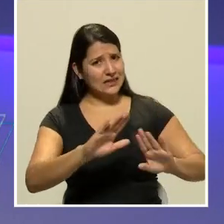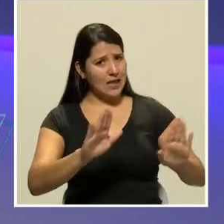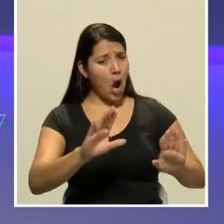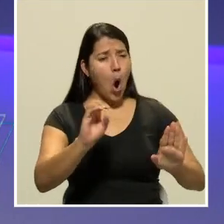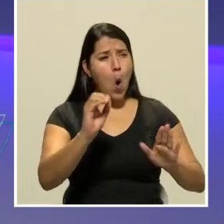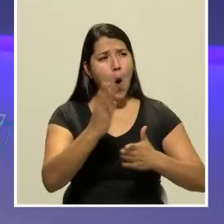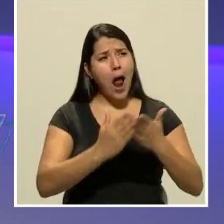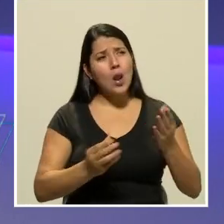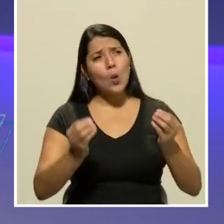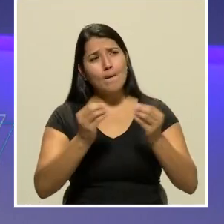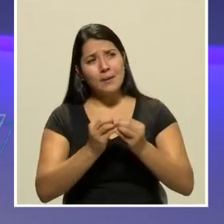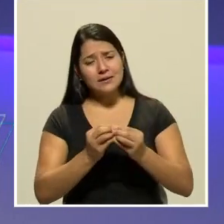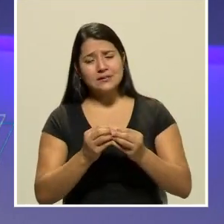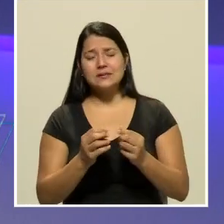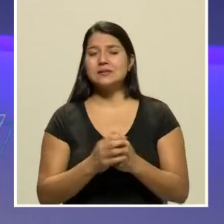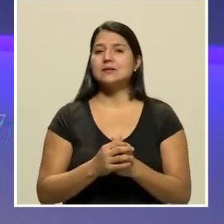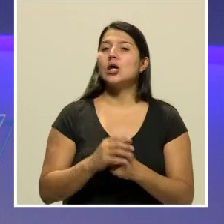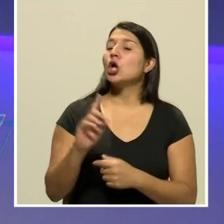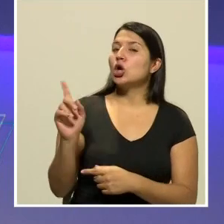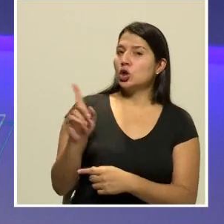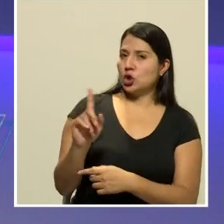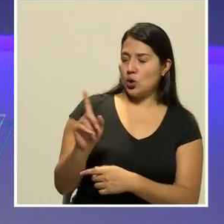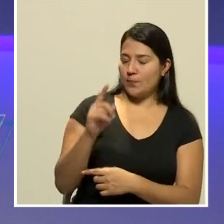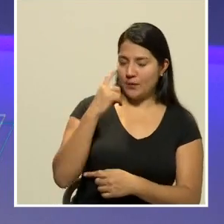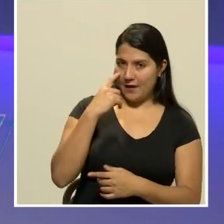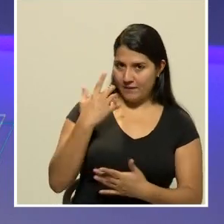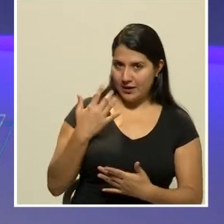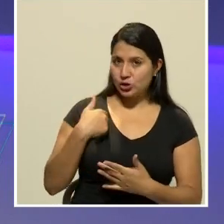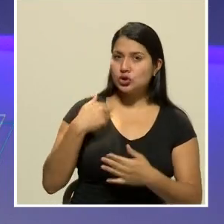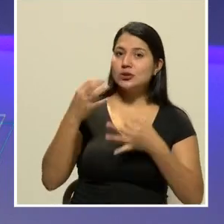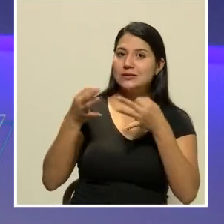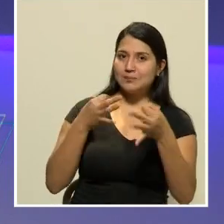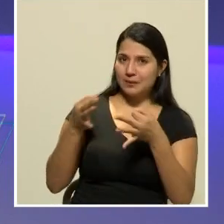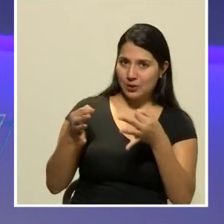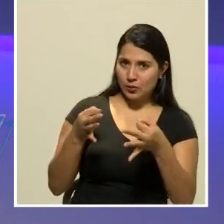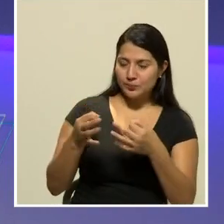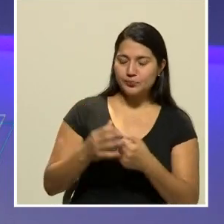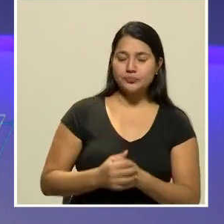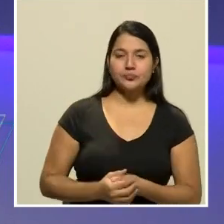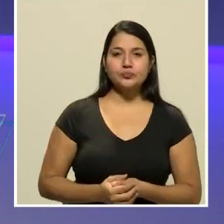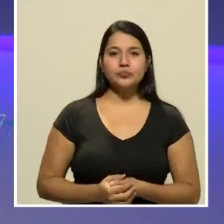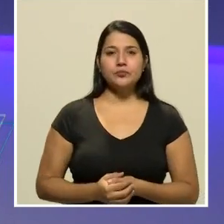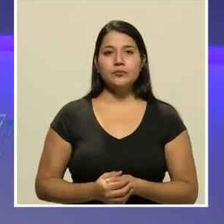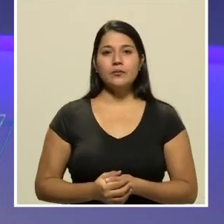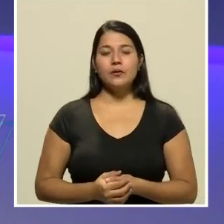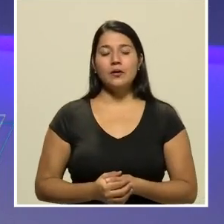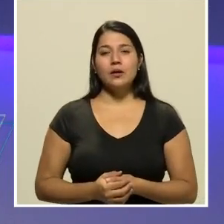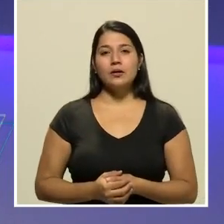a Internet? No, más bien, vamos a ver, le explico.